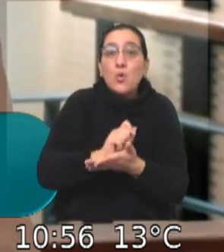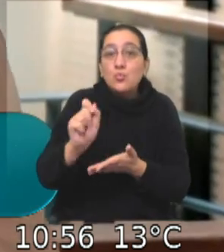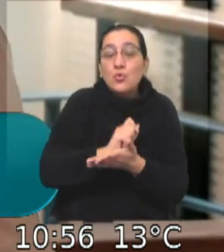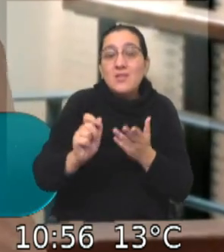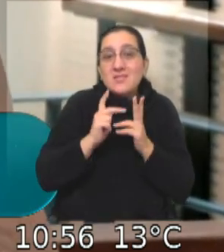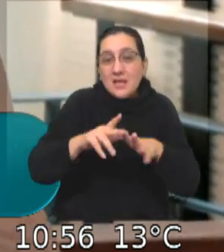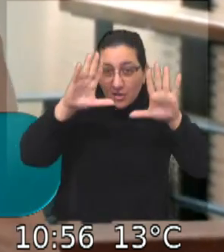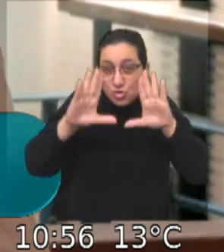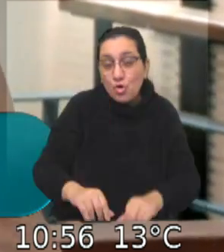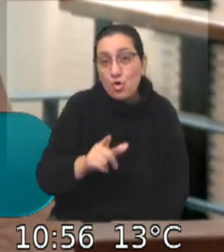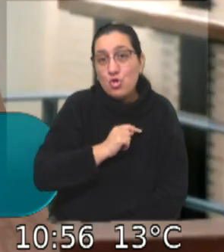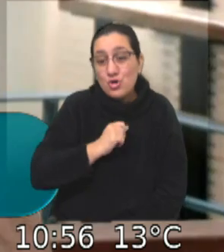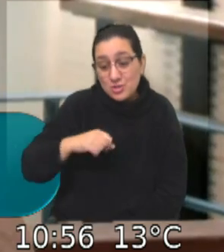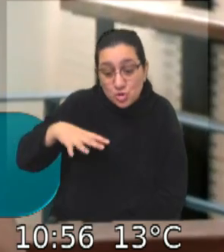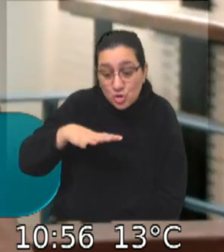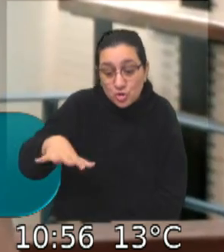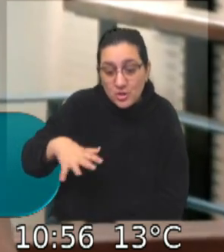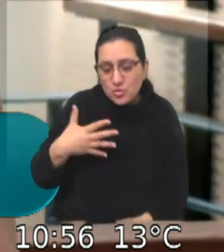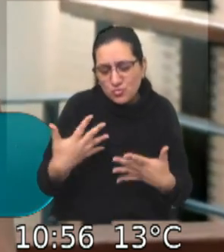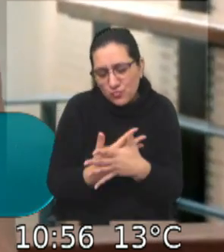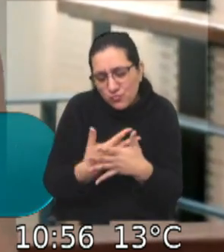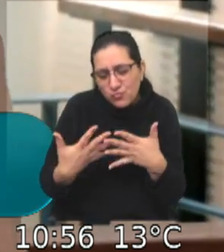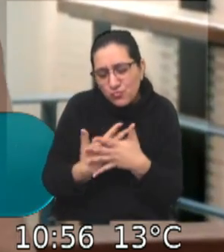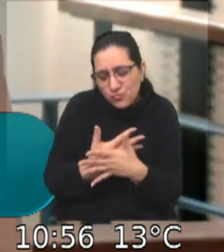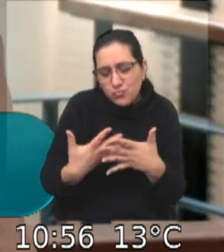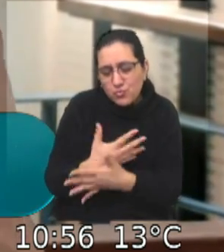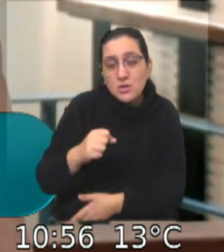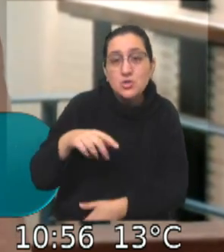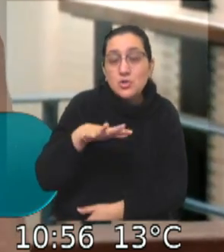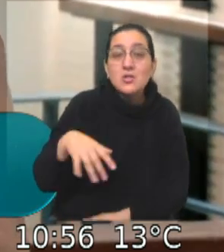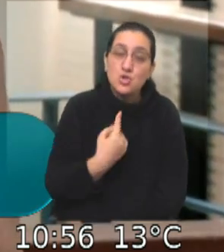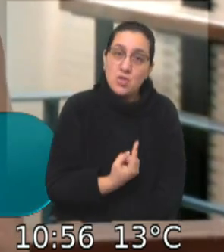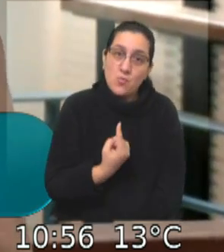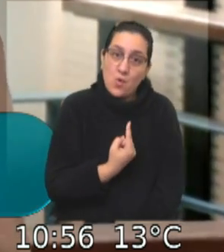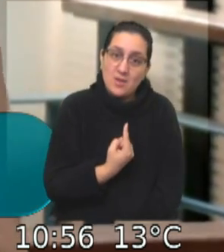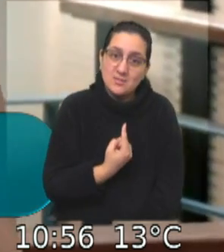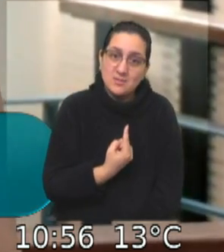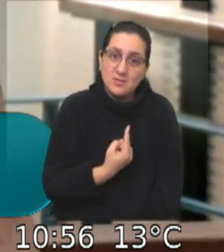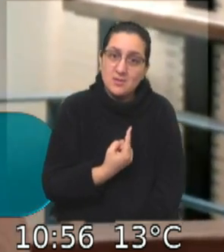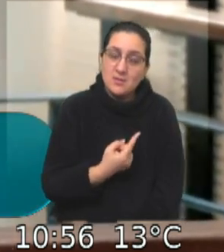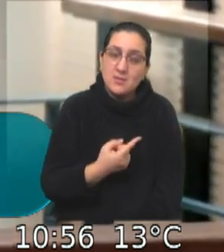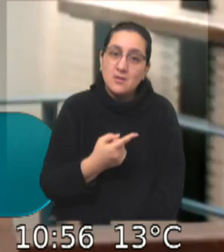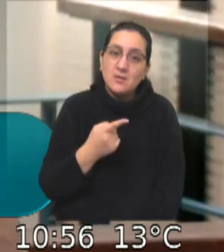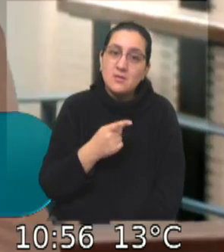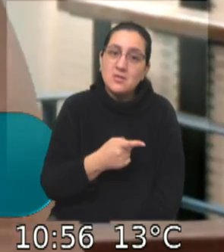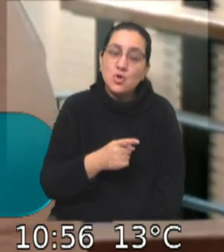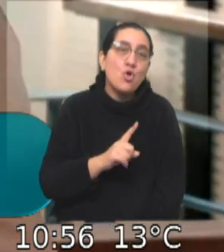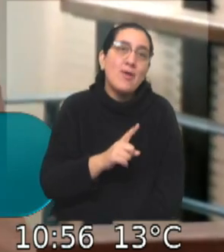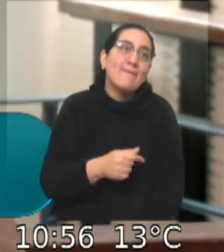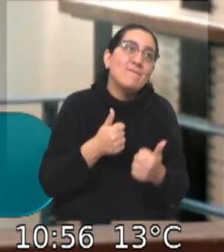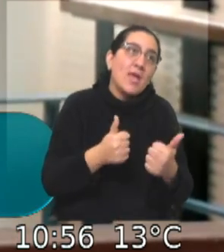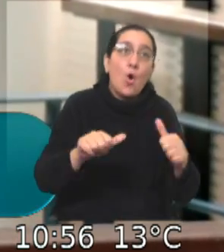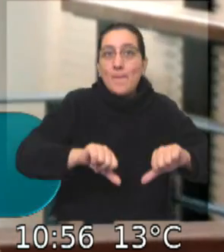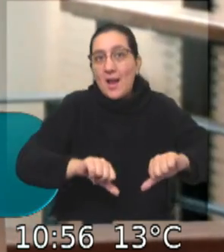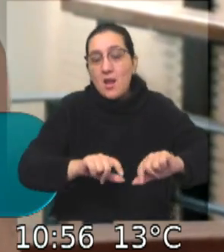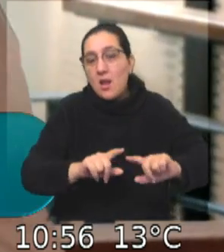todos los dolores sociales o los sufrimientos sociales son individuales, y eso no es que esté correcto o incorrecto,